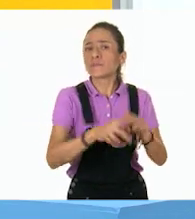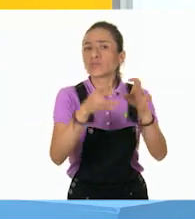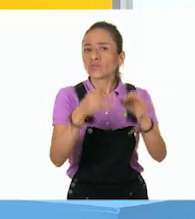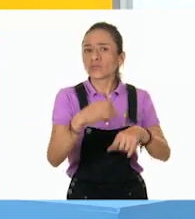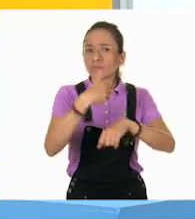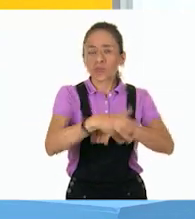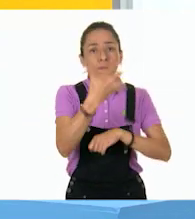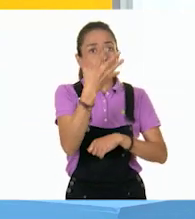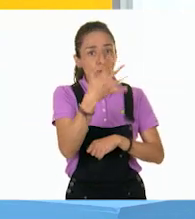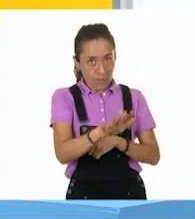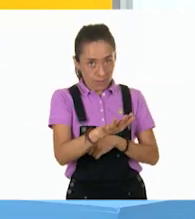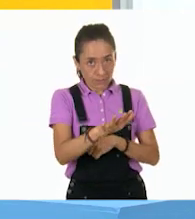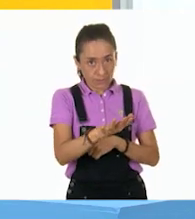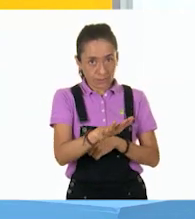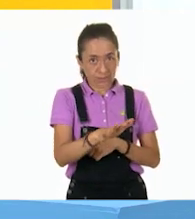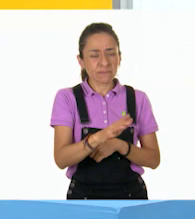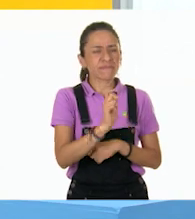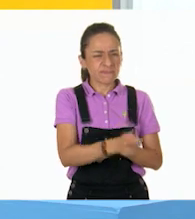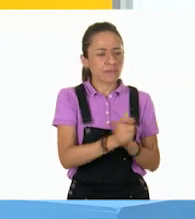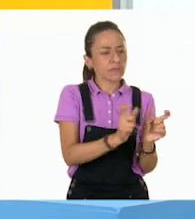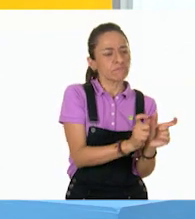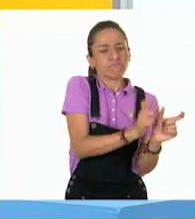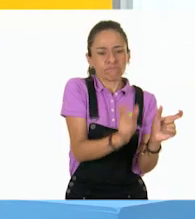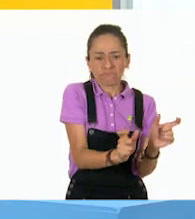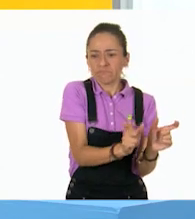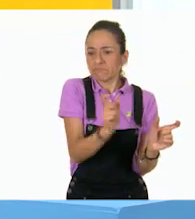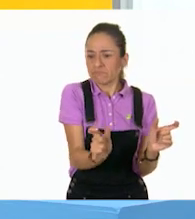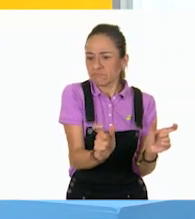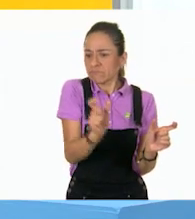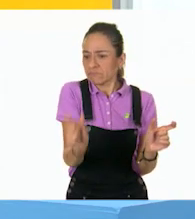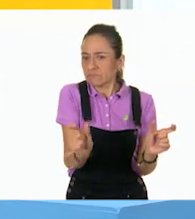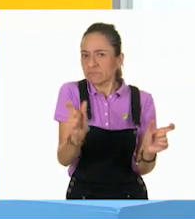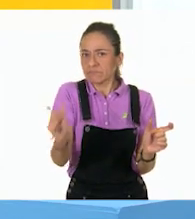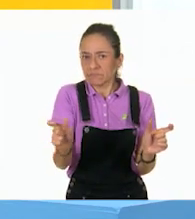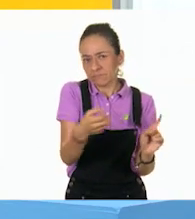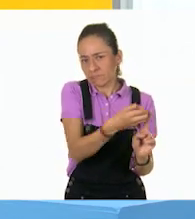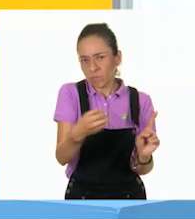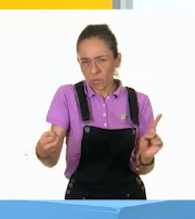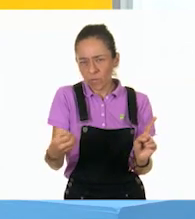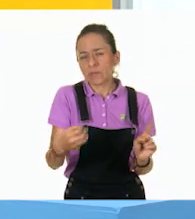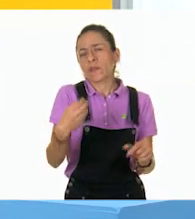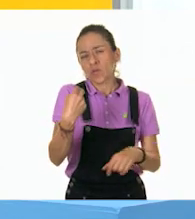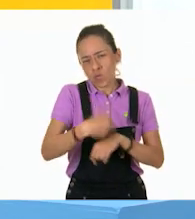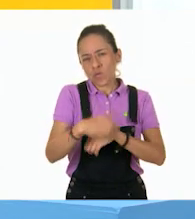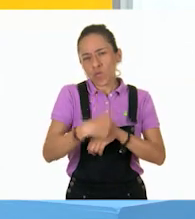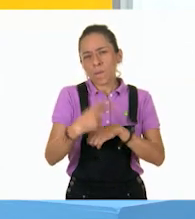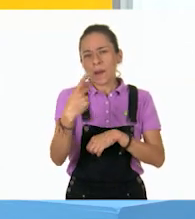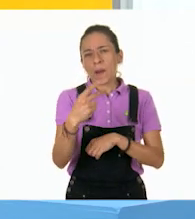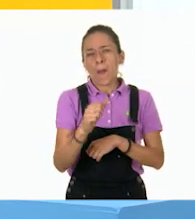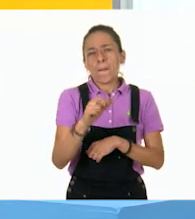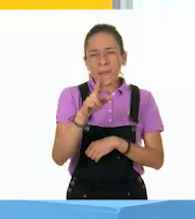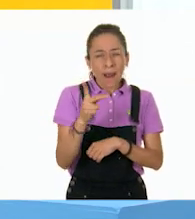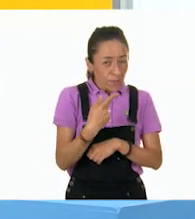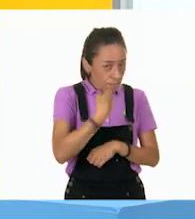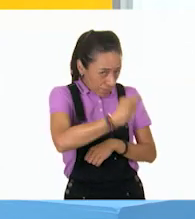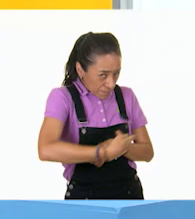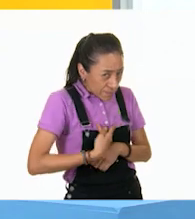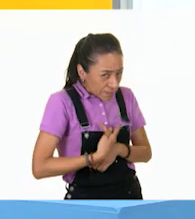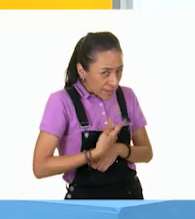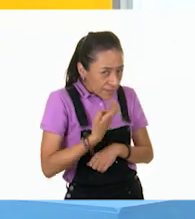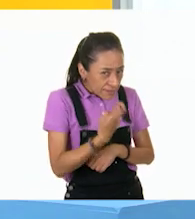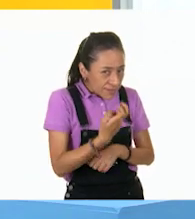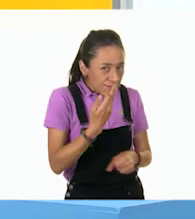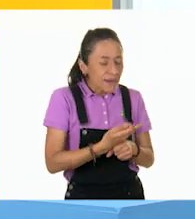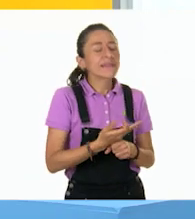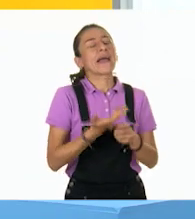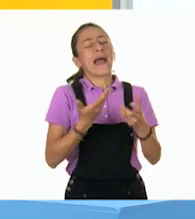10. Aunque esta sea una sucesión de números pares, tu pregunta me permite destacar otra característica